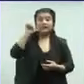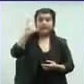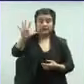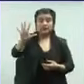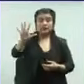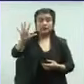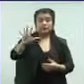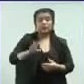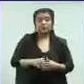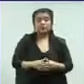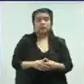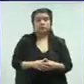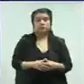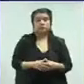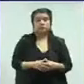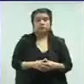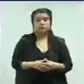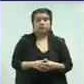favor.